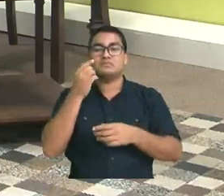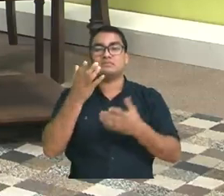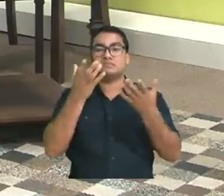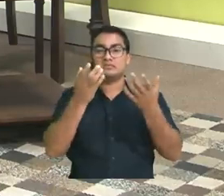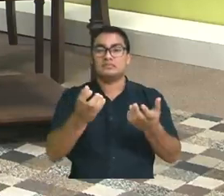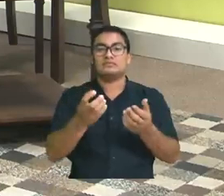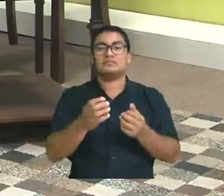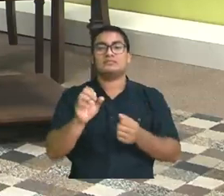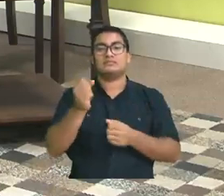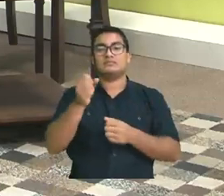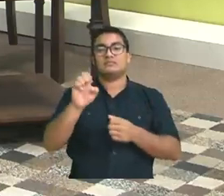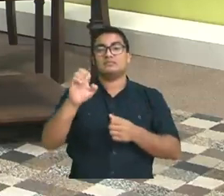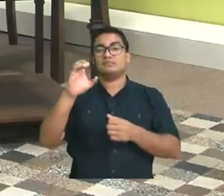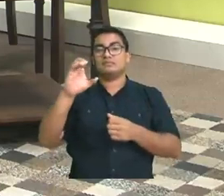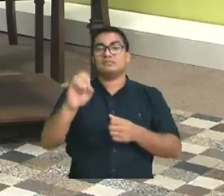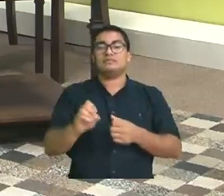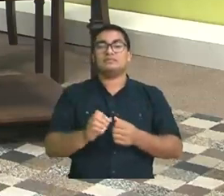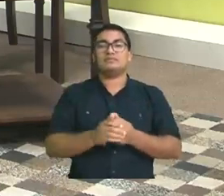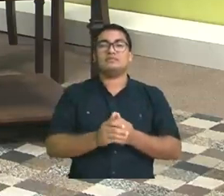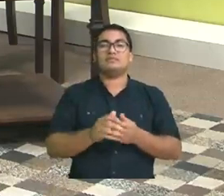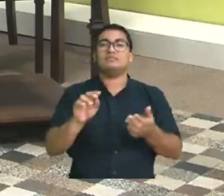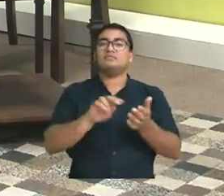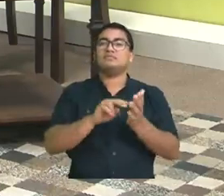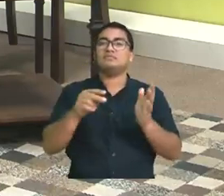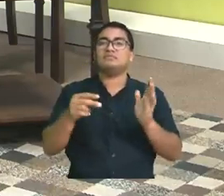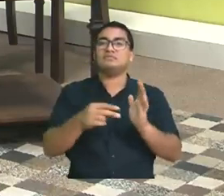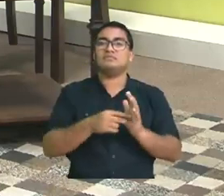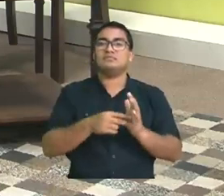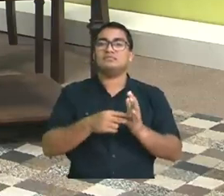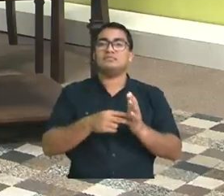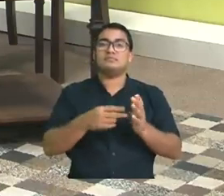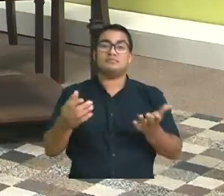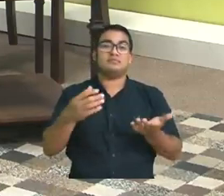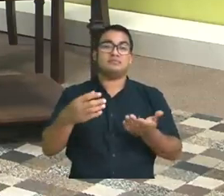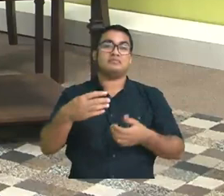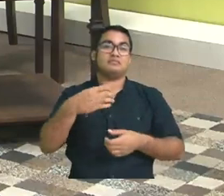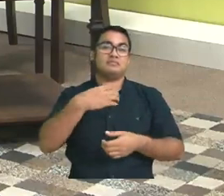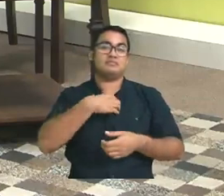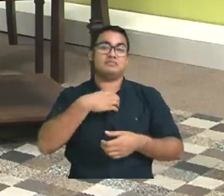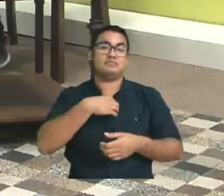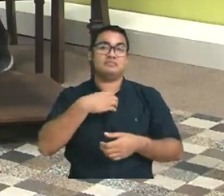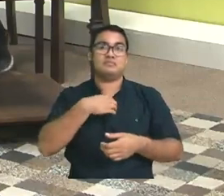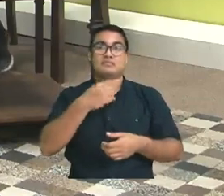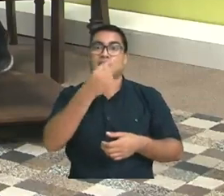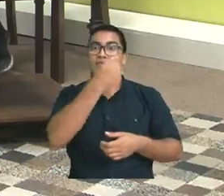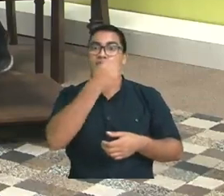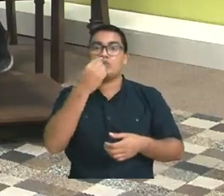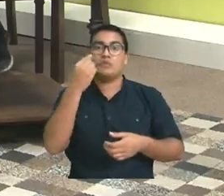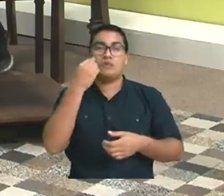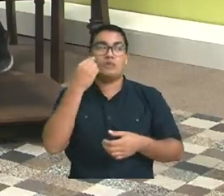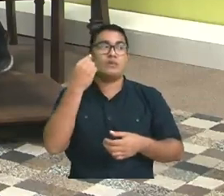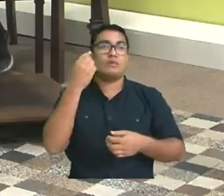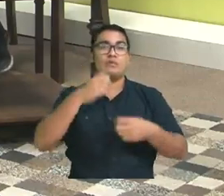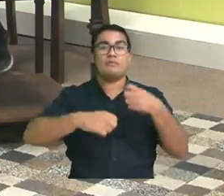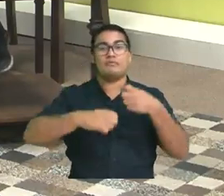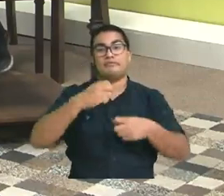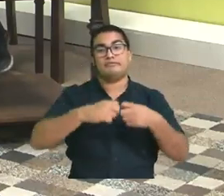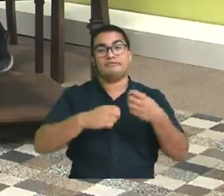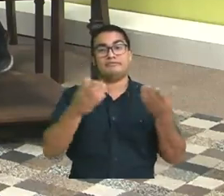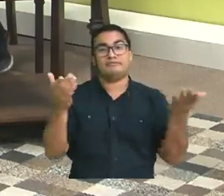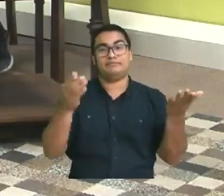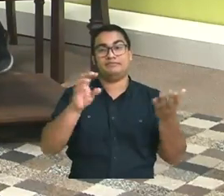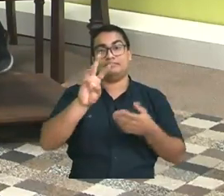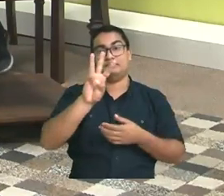el síndrome de ojo seco es una patología meramente oftalmológica que afecta a casi del